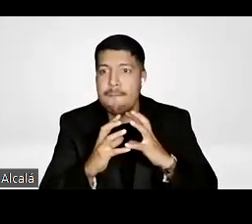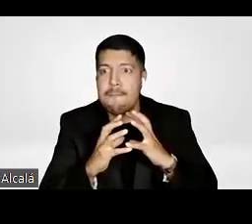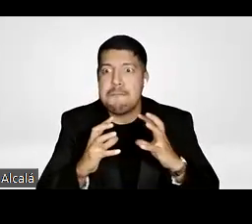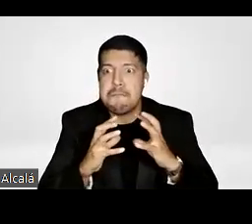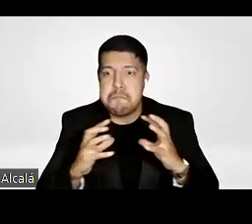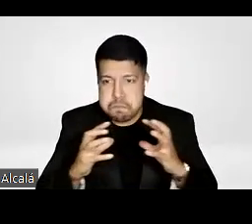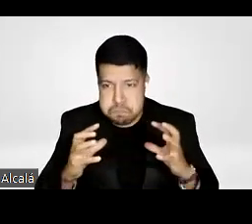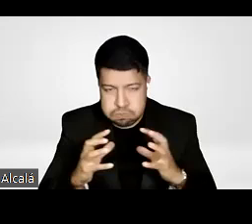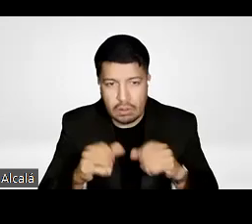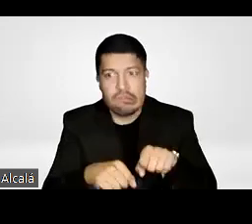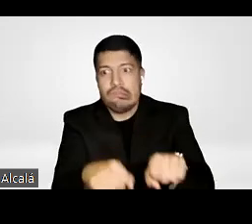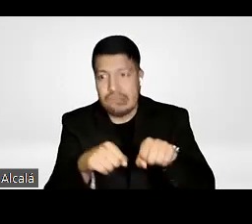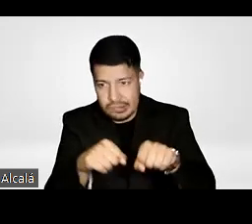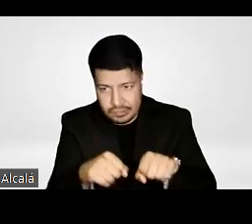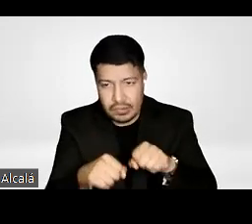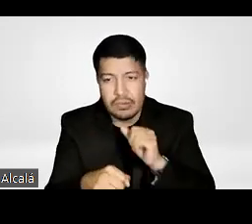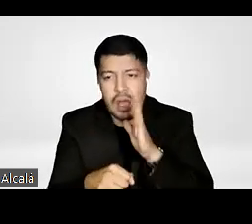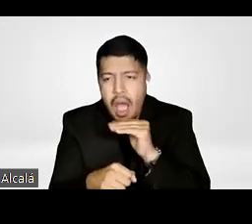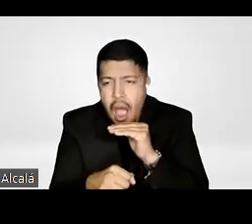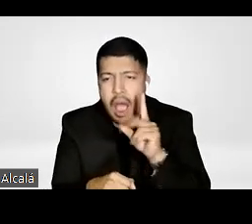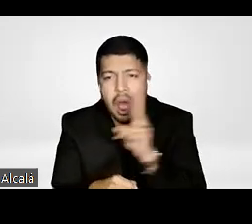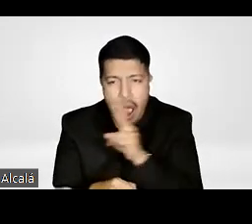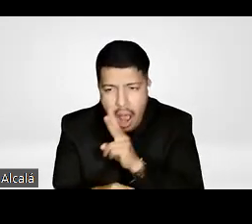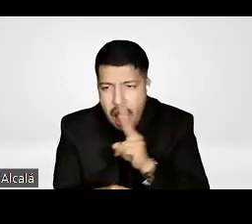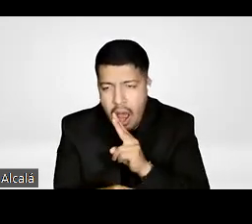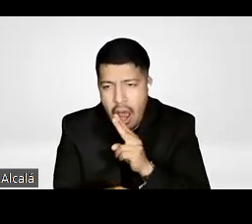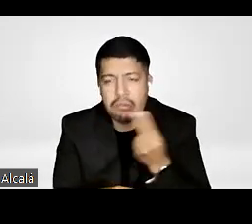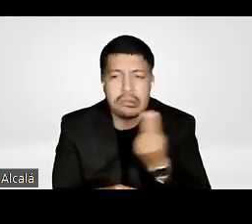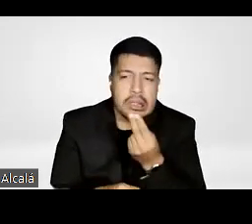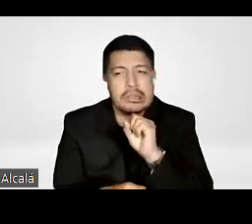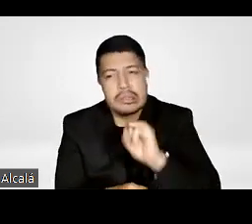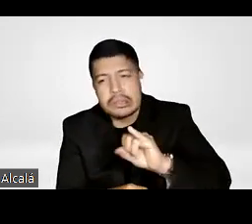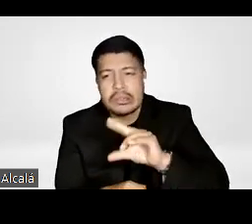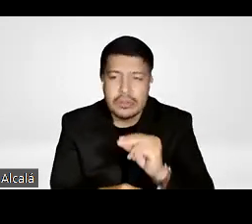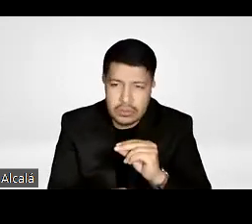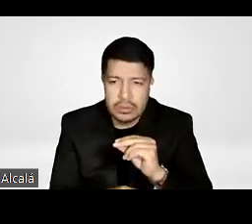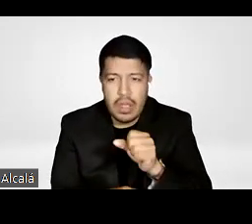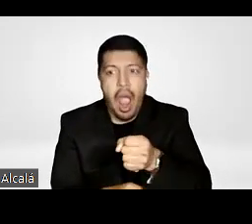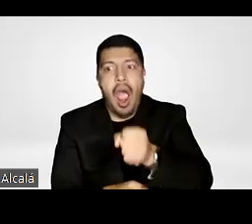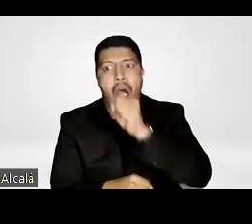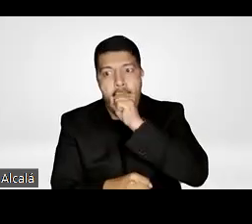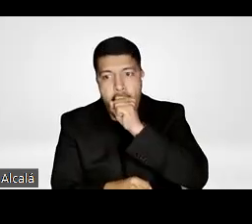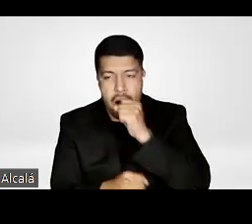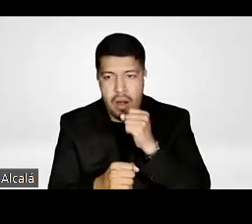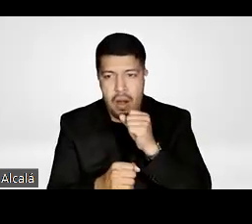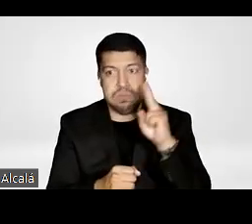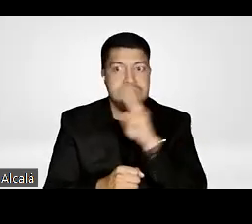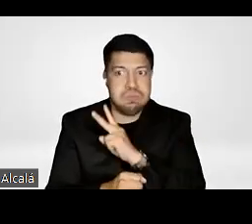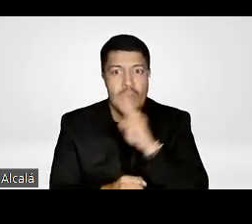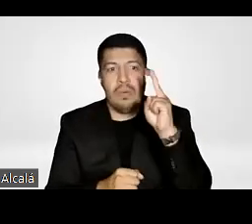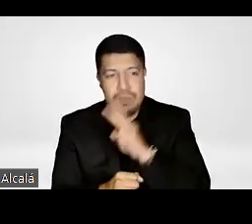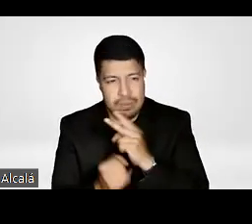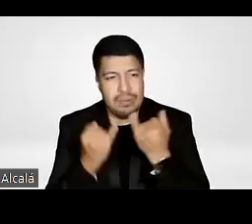convulsiones, dificultad respiratoria que requiera o no intubación, hipoglicemia, infecciones, especialmente sepsis e infecciones del